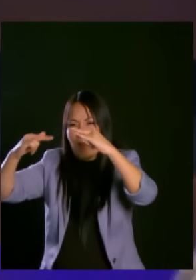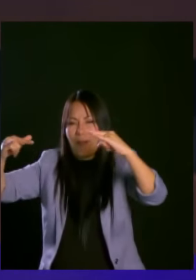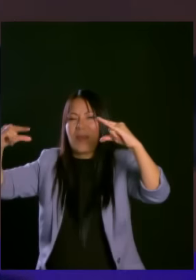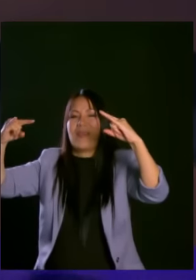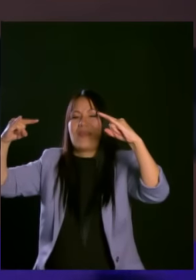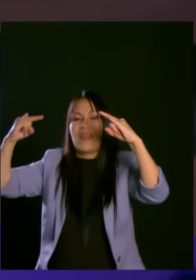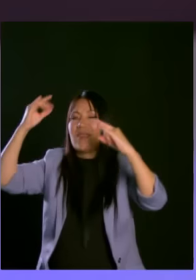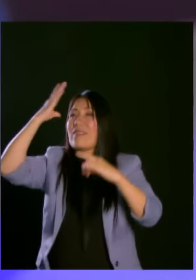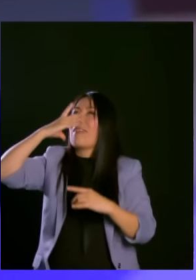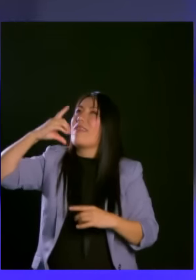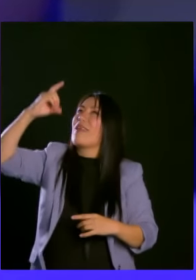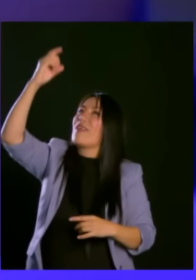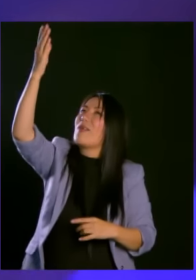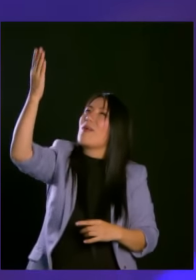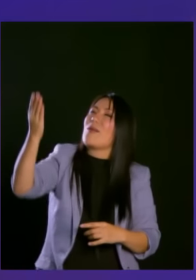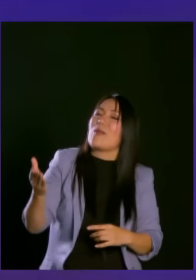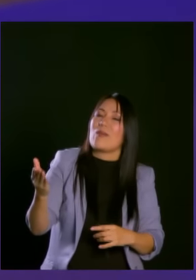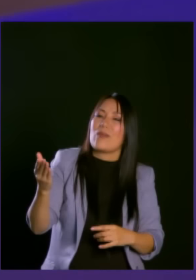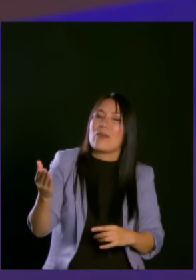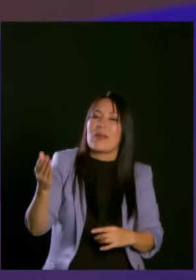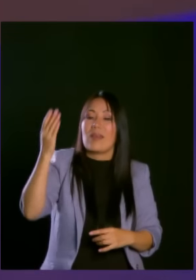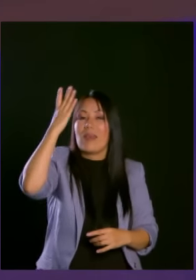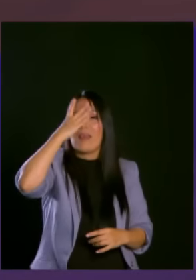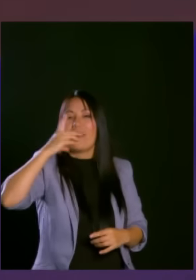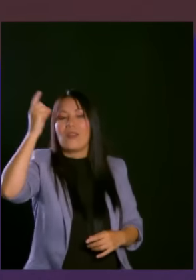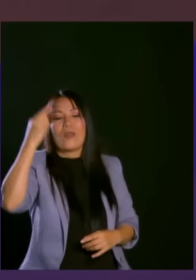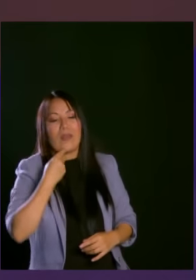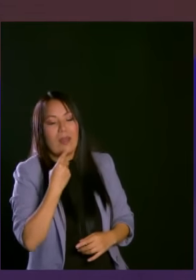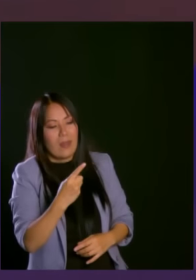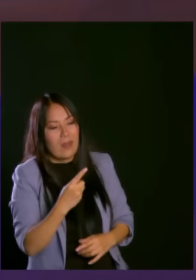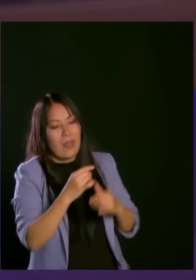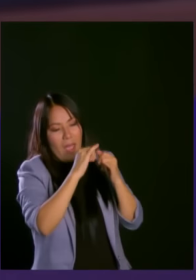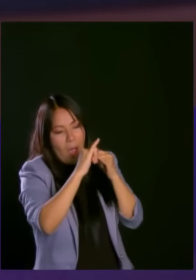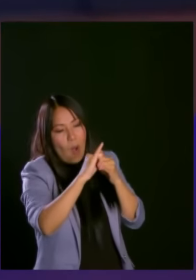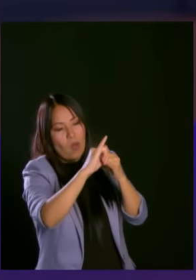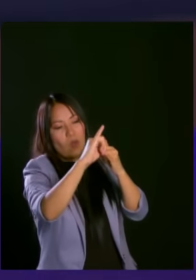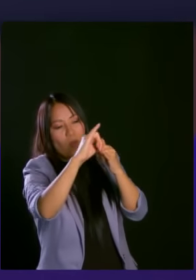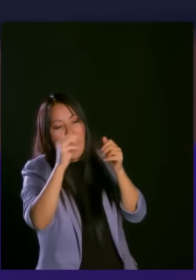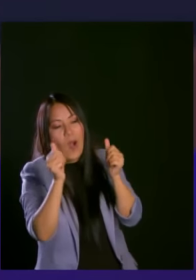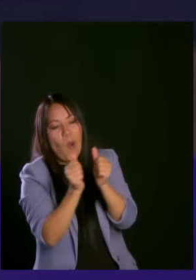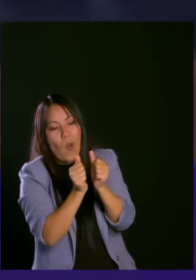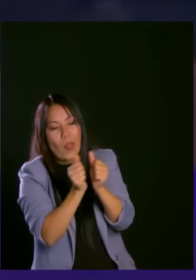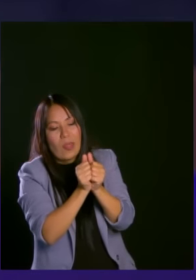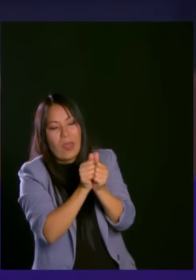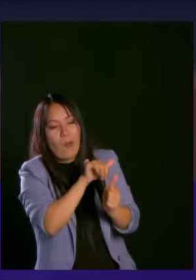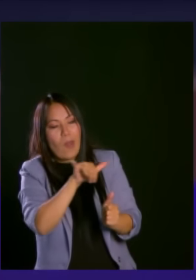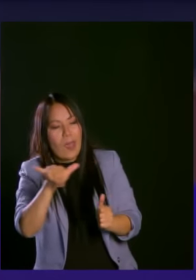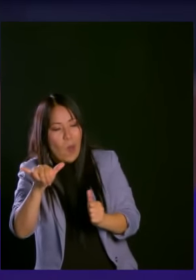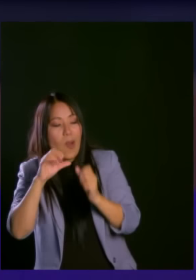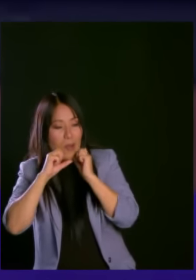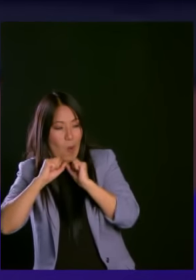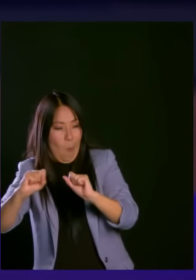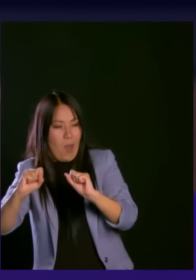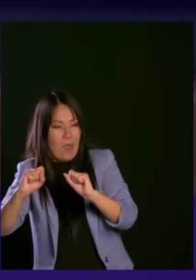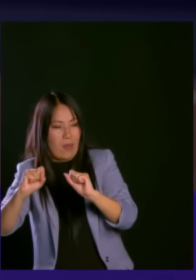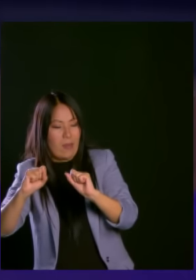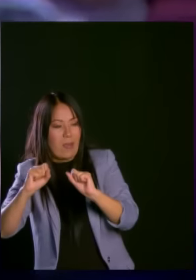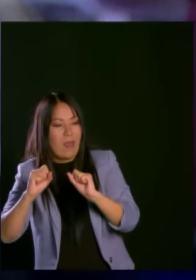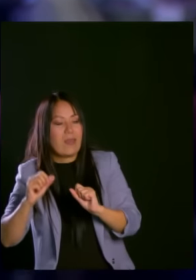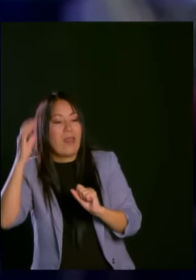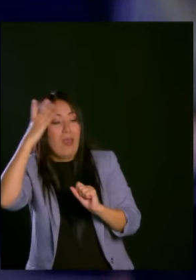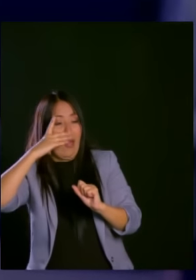quiero decir, Josué, que como estuve con Moisés, yo voy a estar contigo. Te voy a acompañar donde quiera